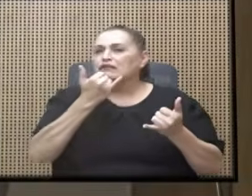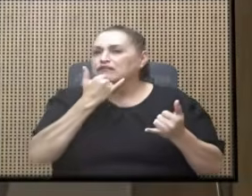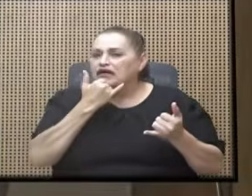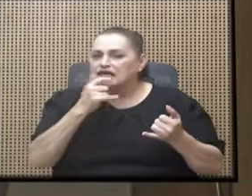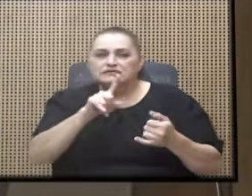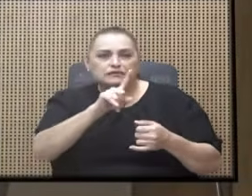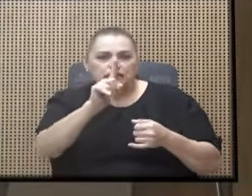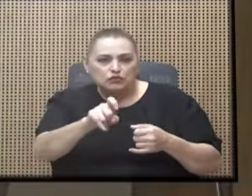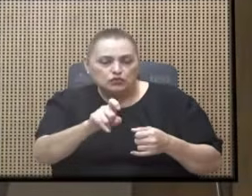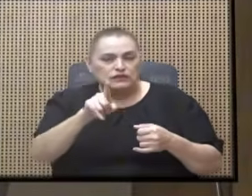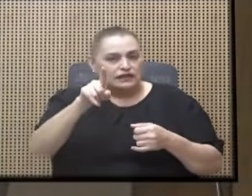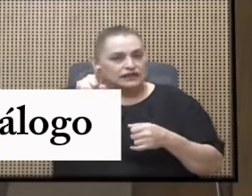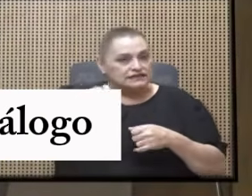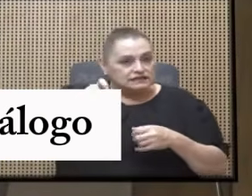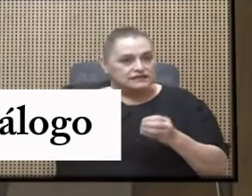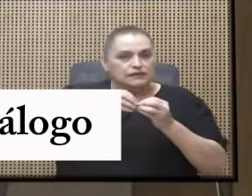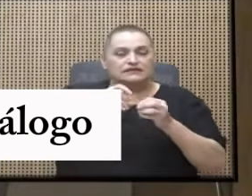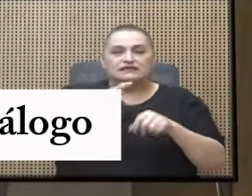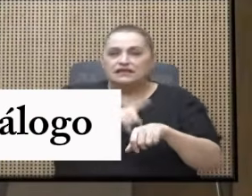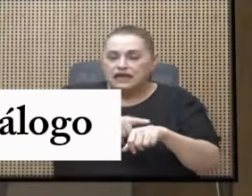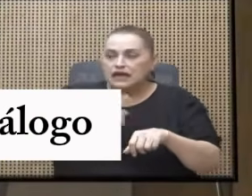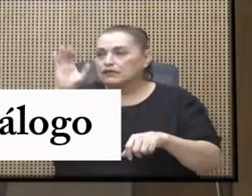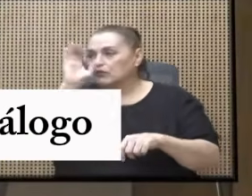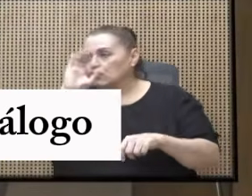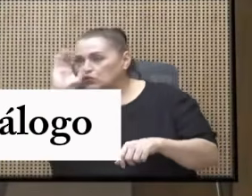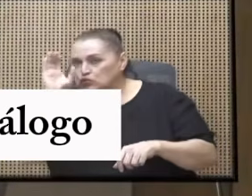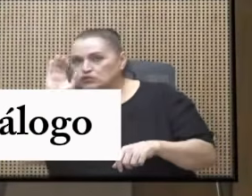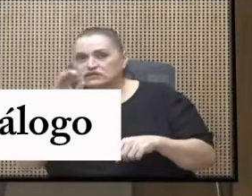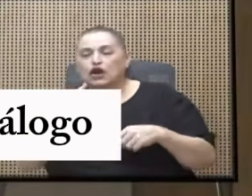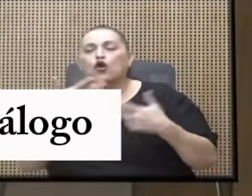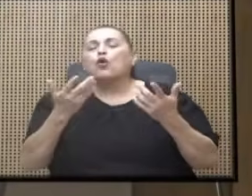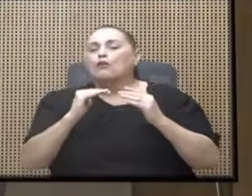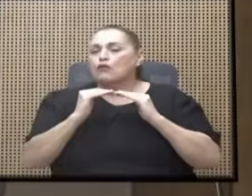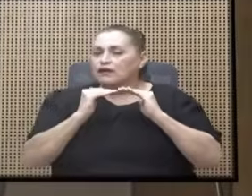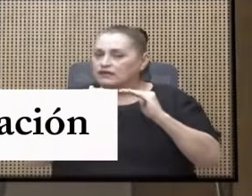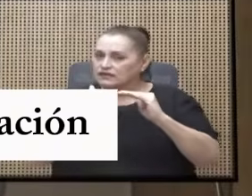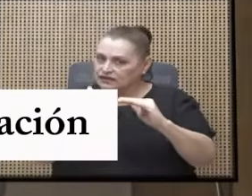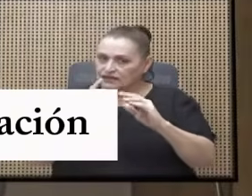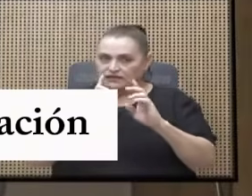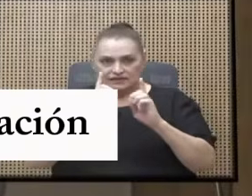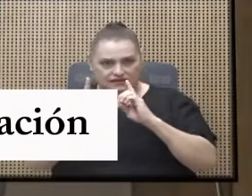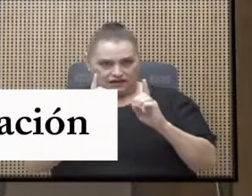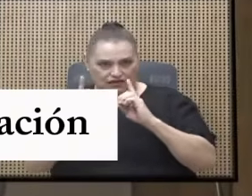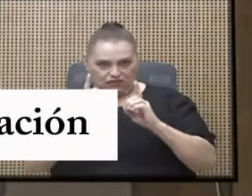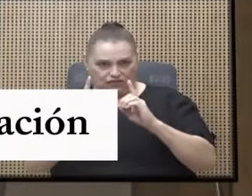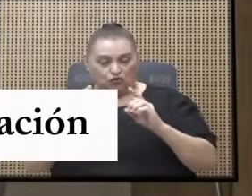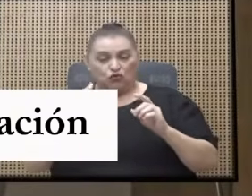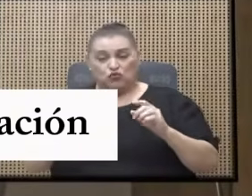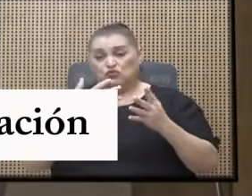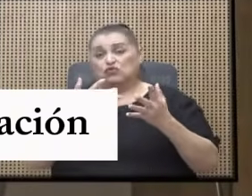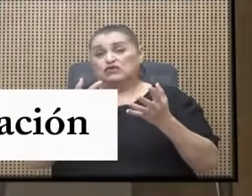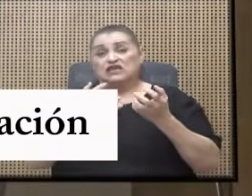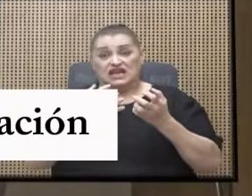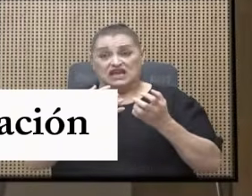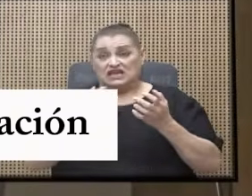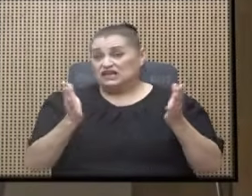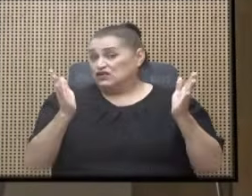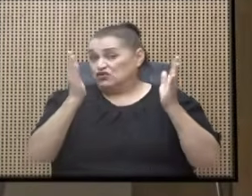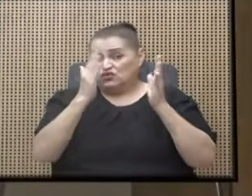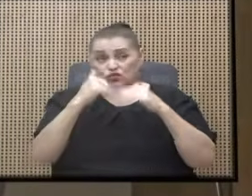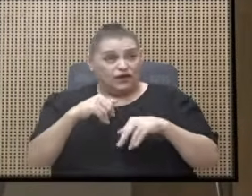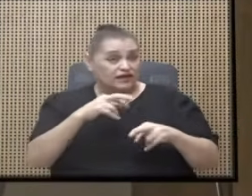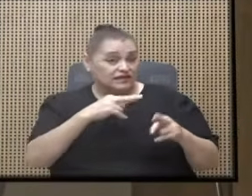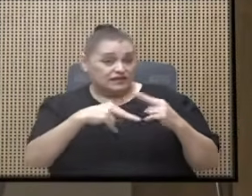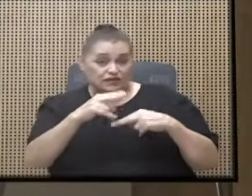pasando? ¿Necesitas más tiempo? Buscamos aquí cómo mantener el diálogo. Si uno lo que quiere es que no haya